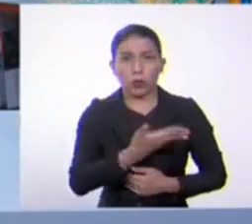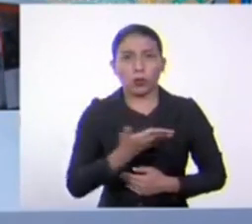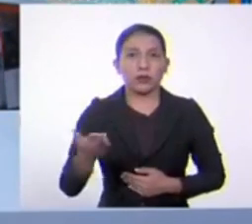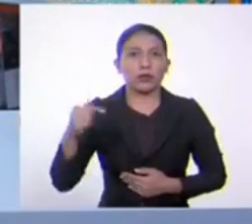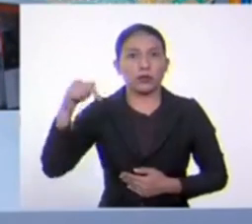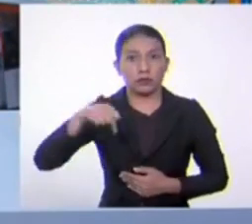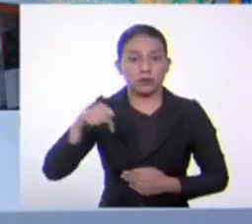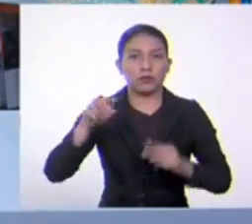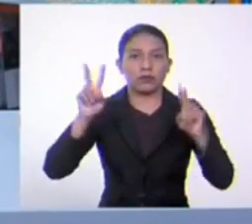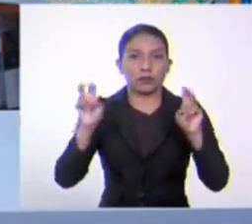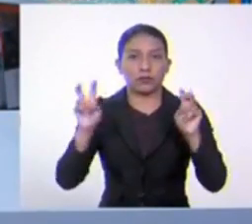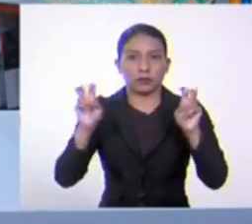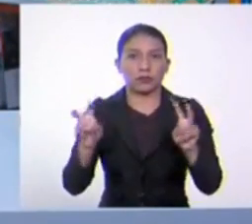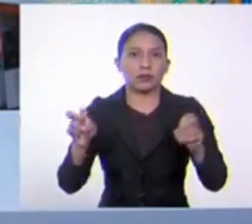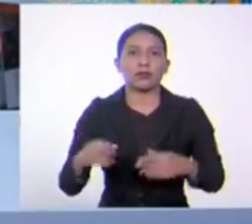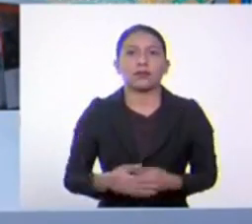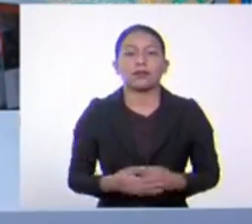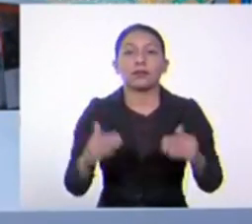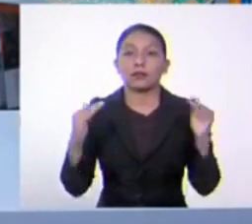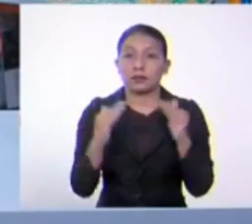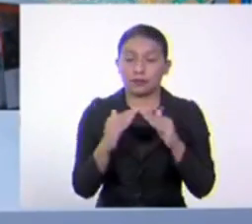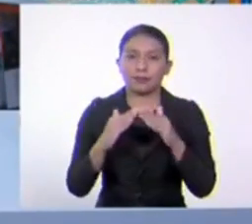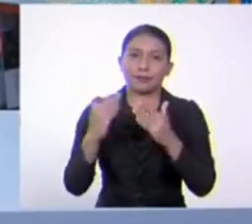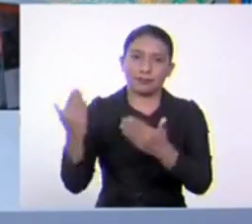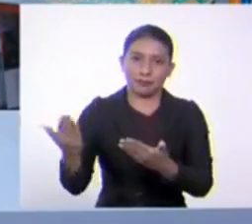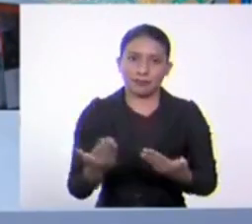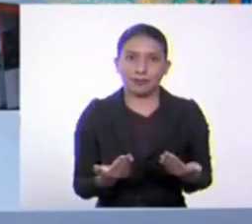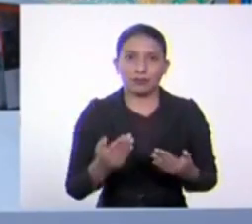de tema y también te invito a que